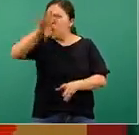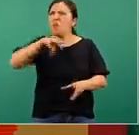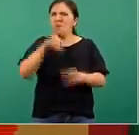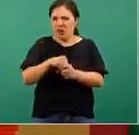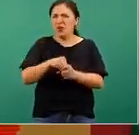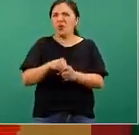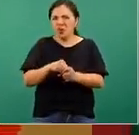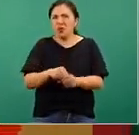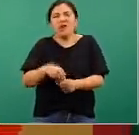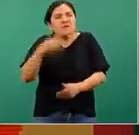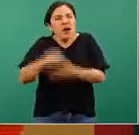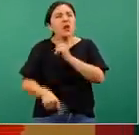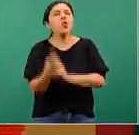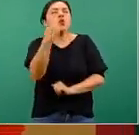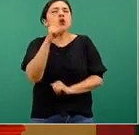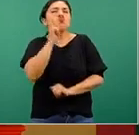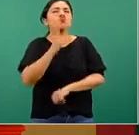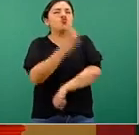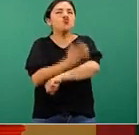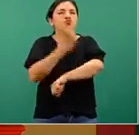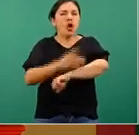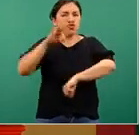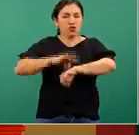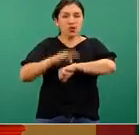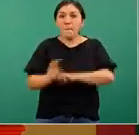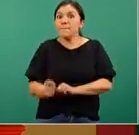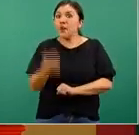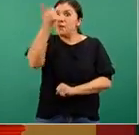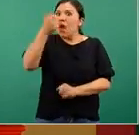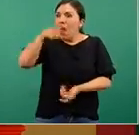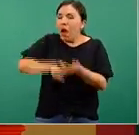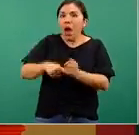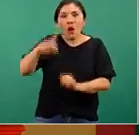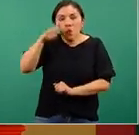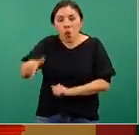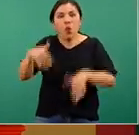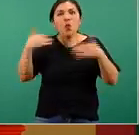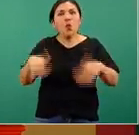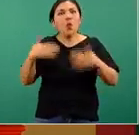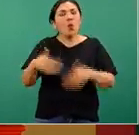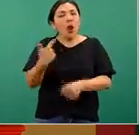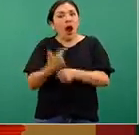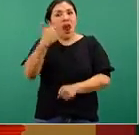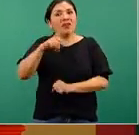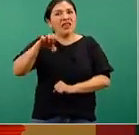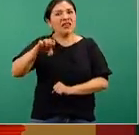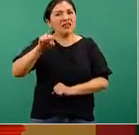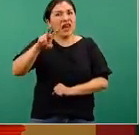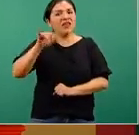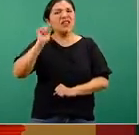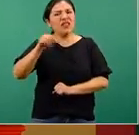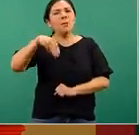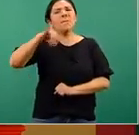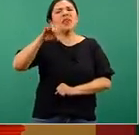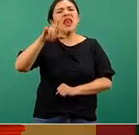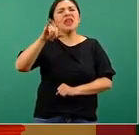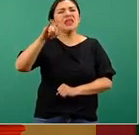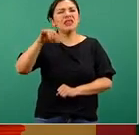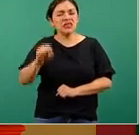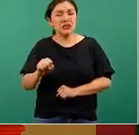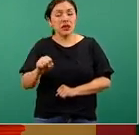casos, excepto una compañera médica que fue la primera que tuvo un evento grave, una mielitis, no han